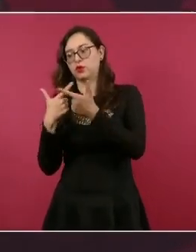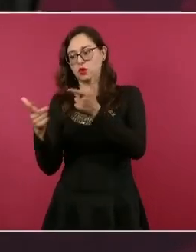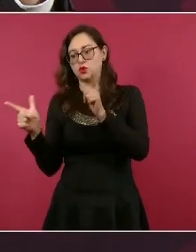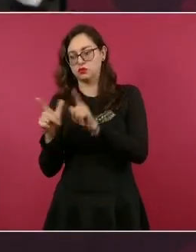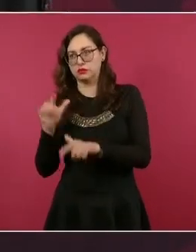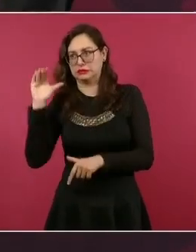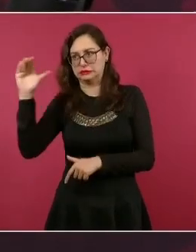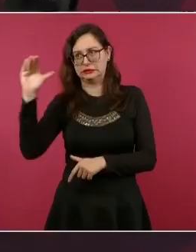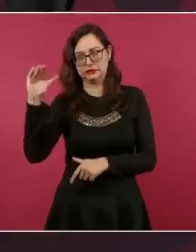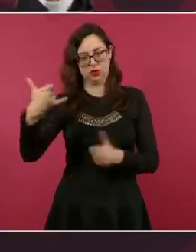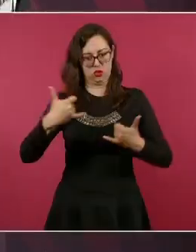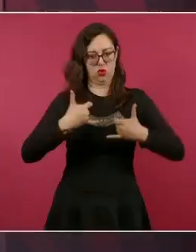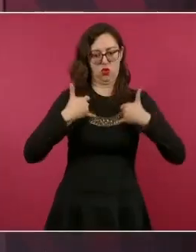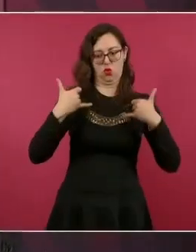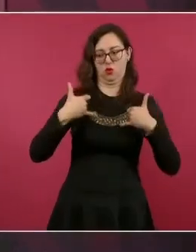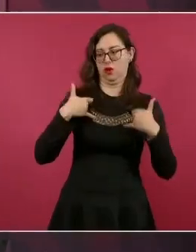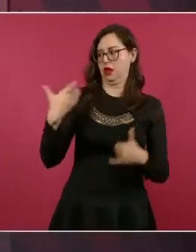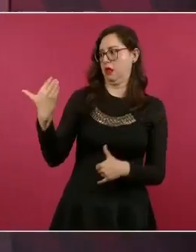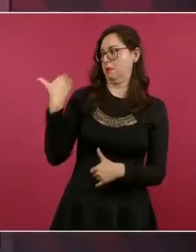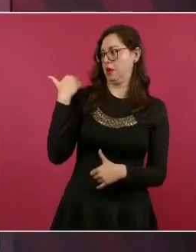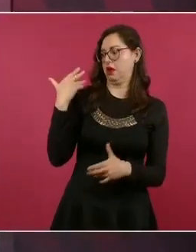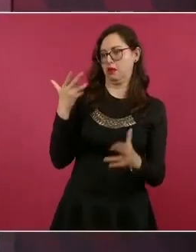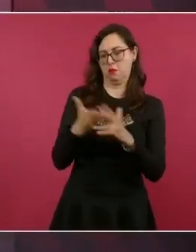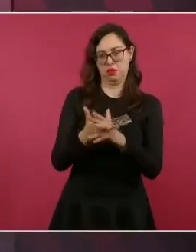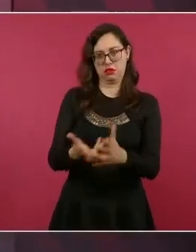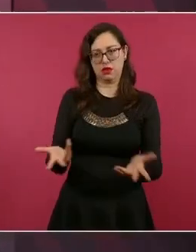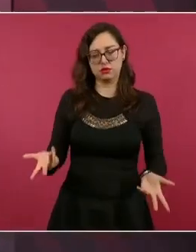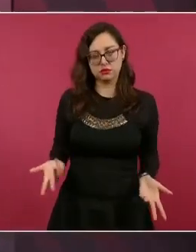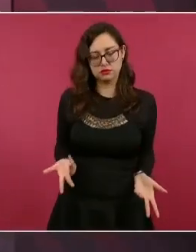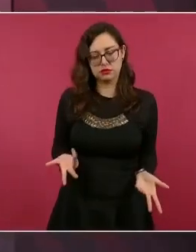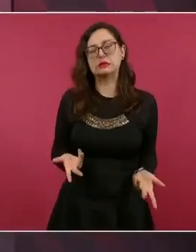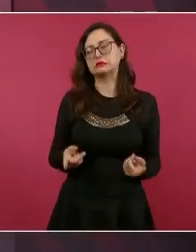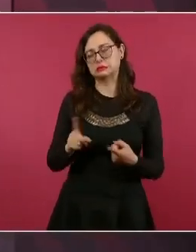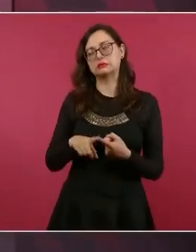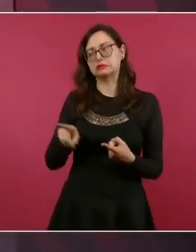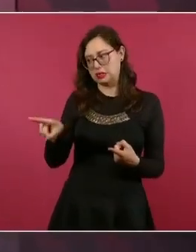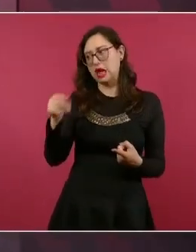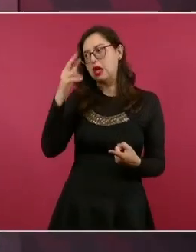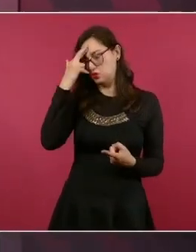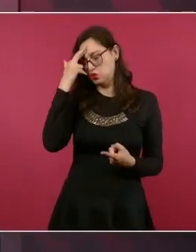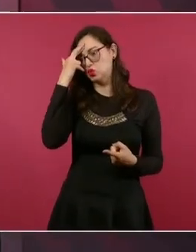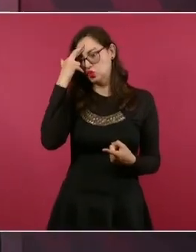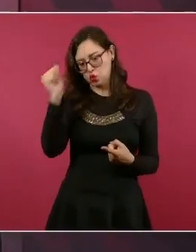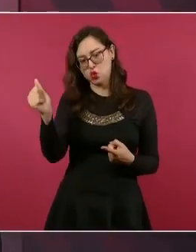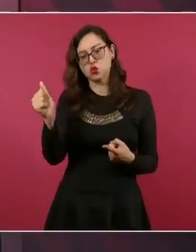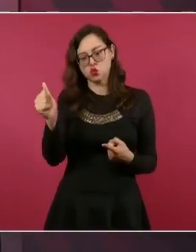y pidiendo justicia para que